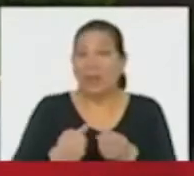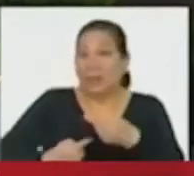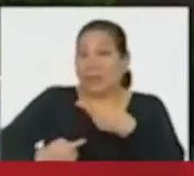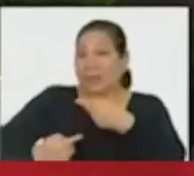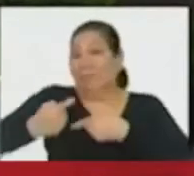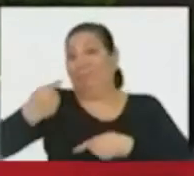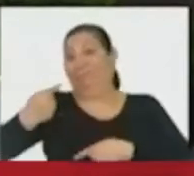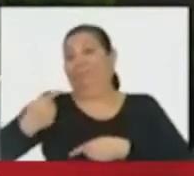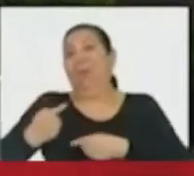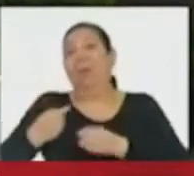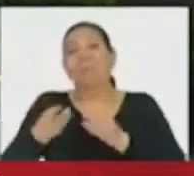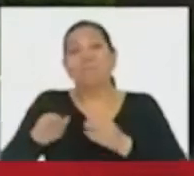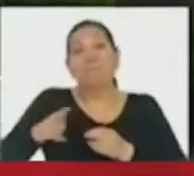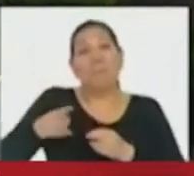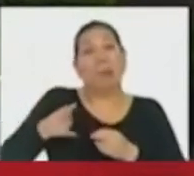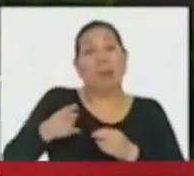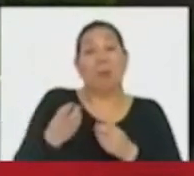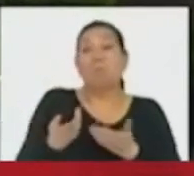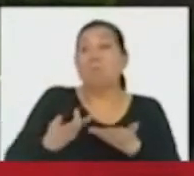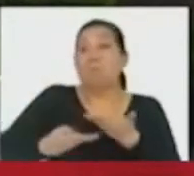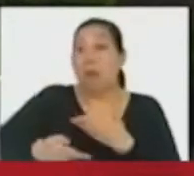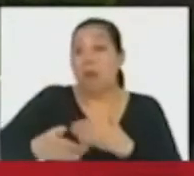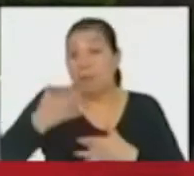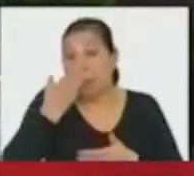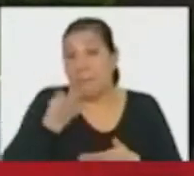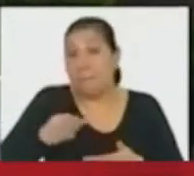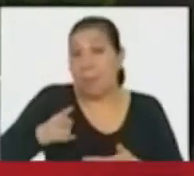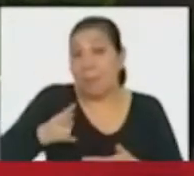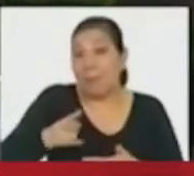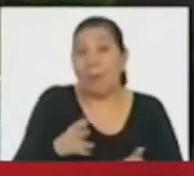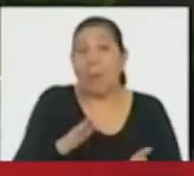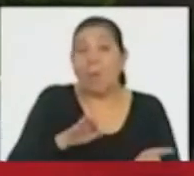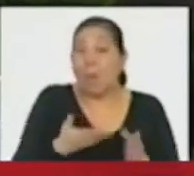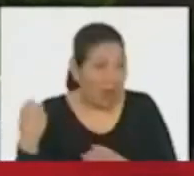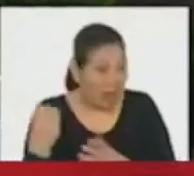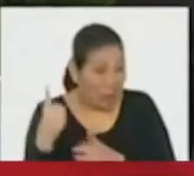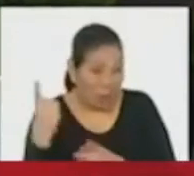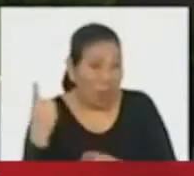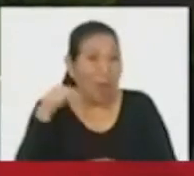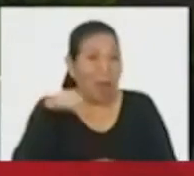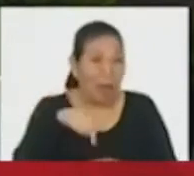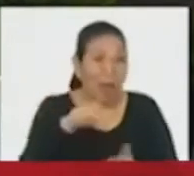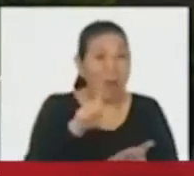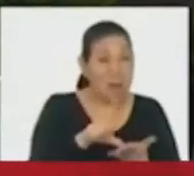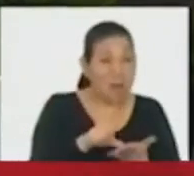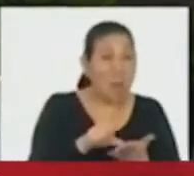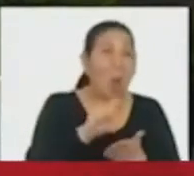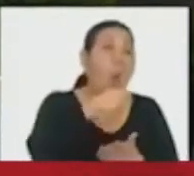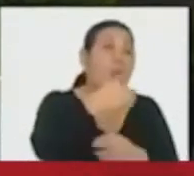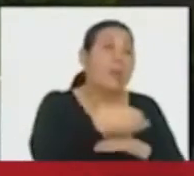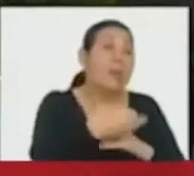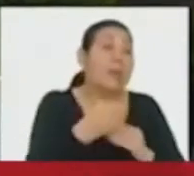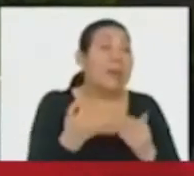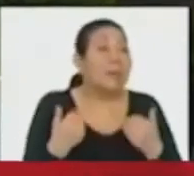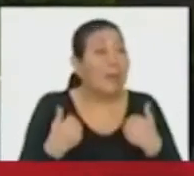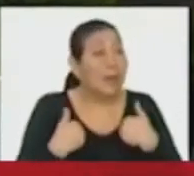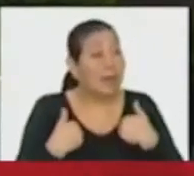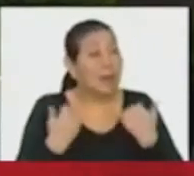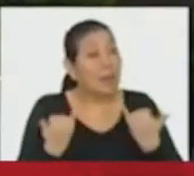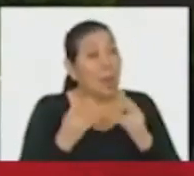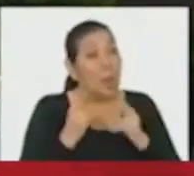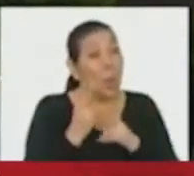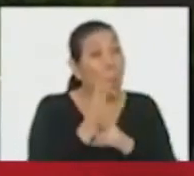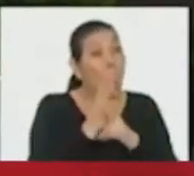inversa es decir sigue creciendo el número casos y sigue creciendo en donde los fallecidos consideramos ya innecesario mantener